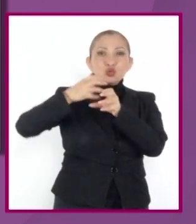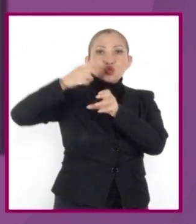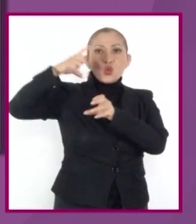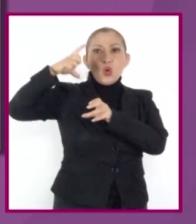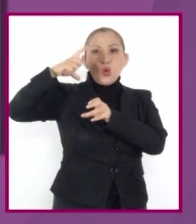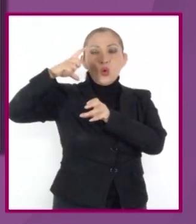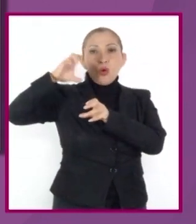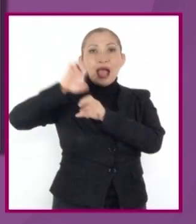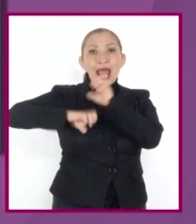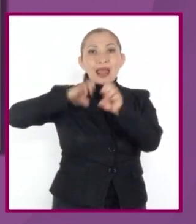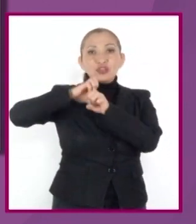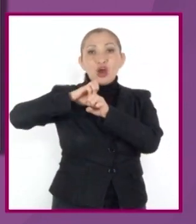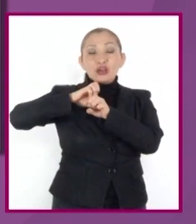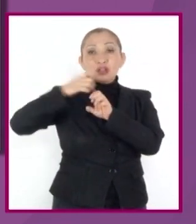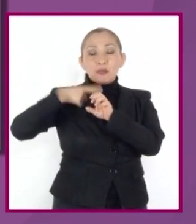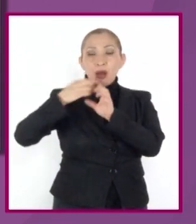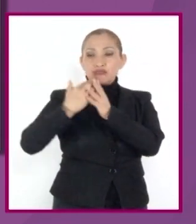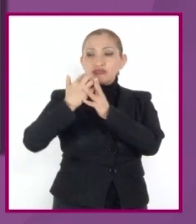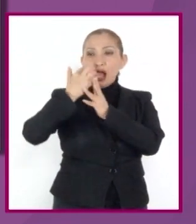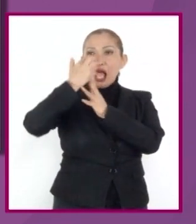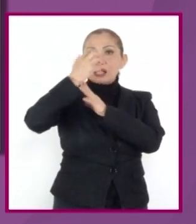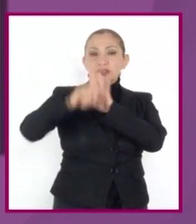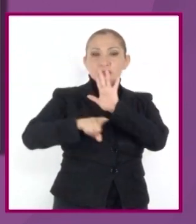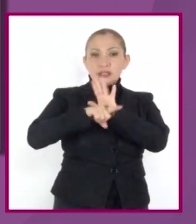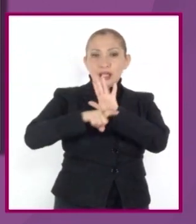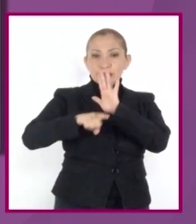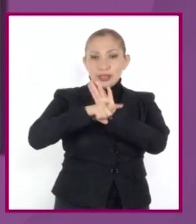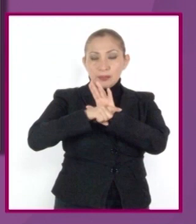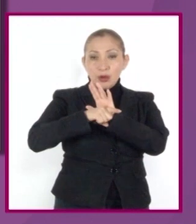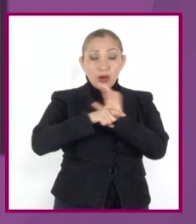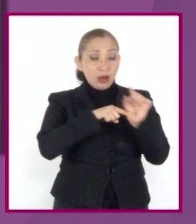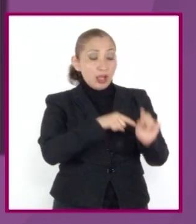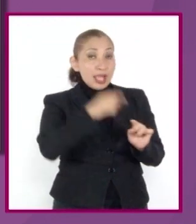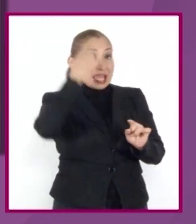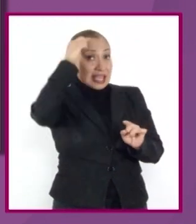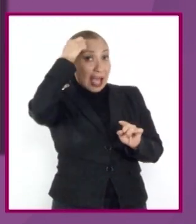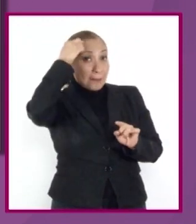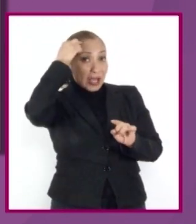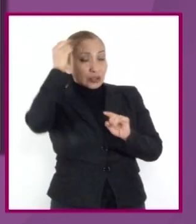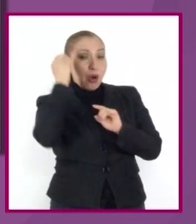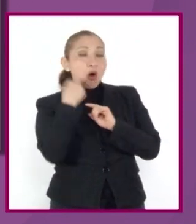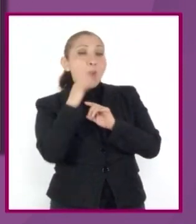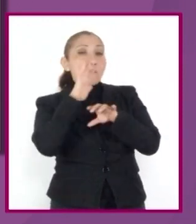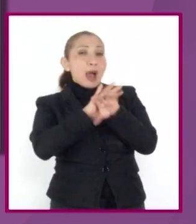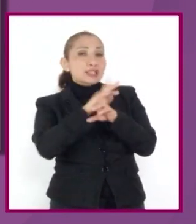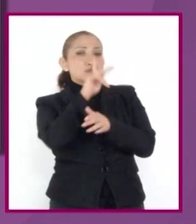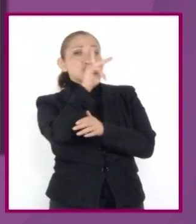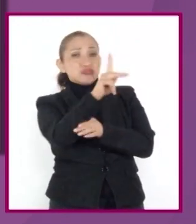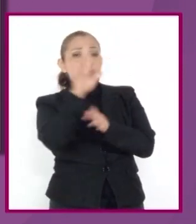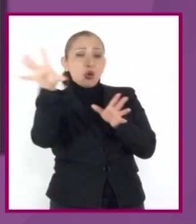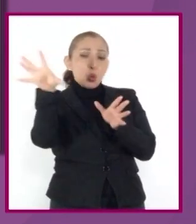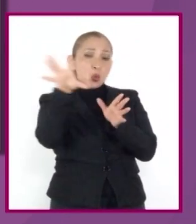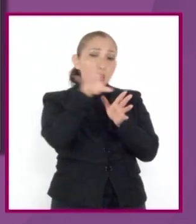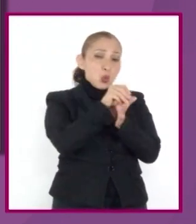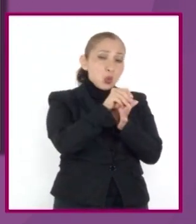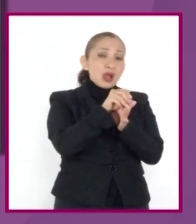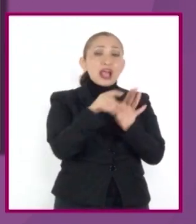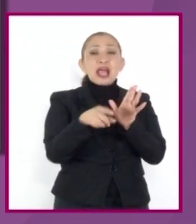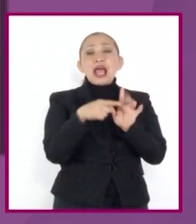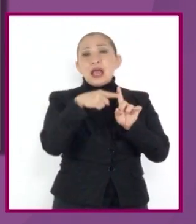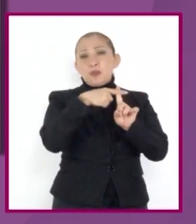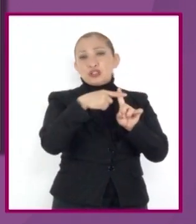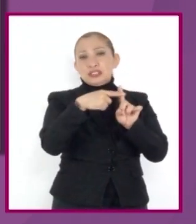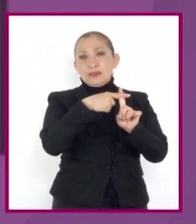protones, por lo que su carga neta es negativa, mientras que el cabello queda con más protones, es decir, con carga